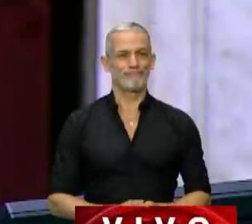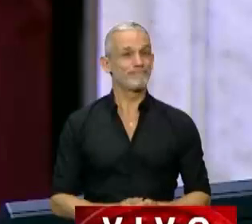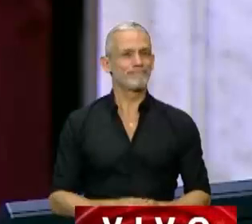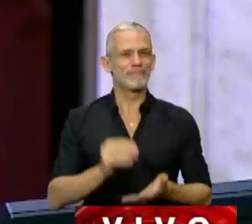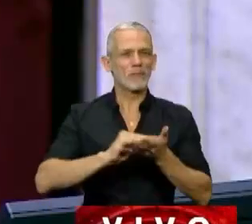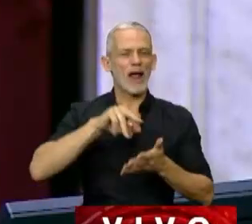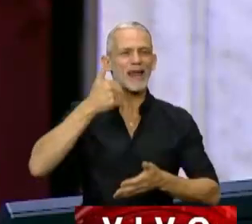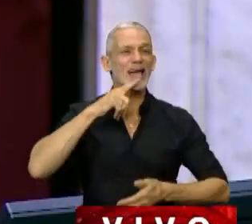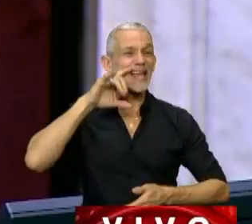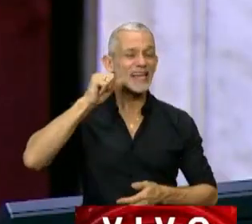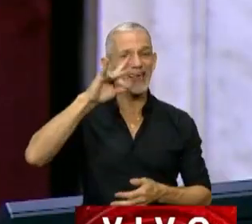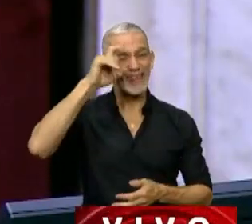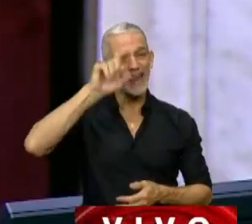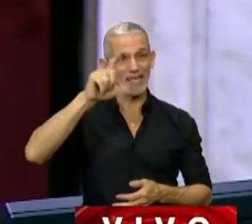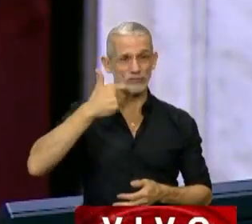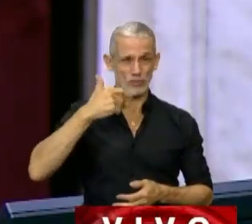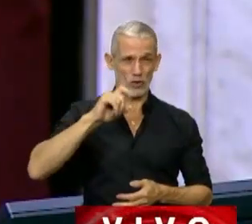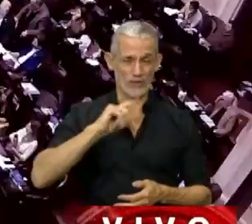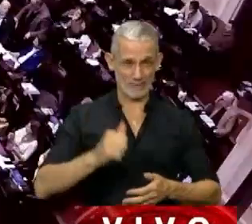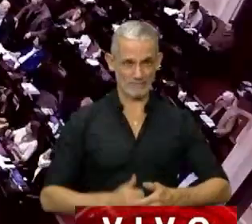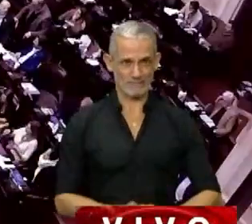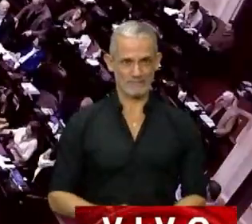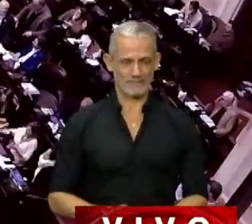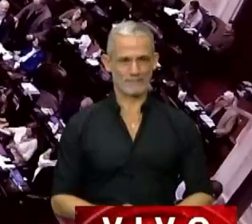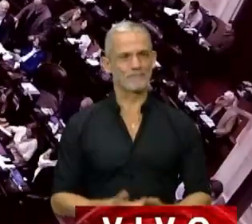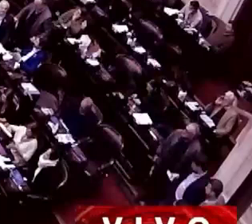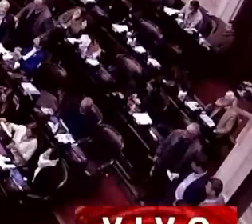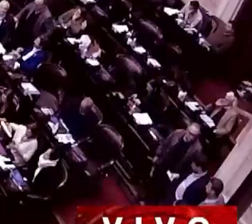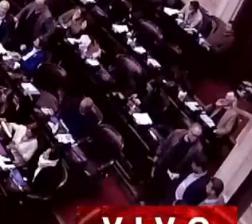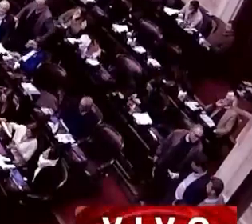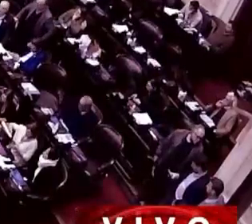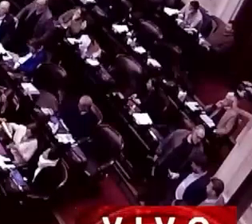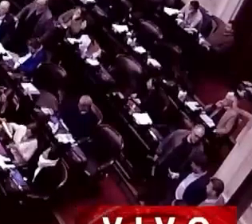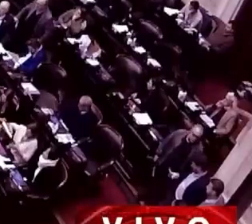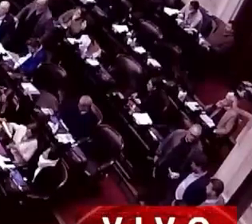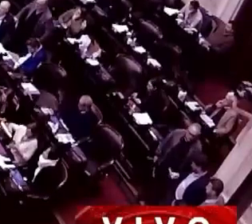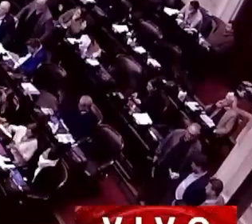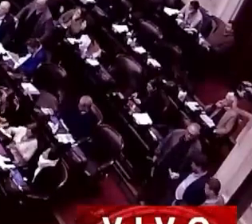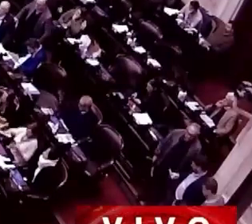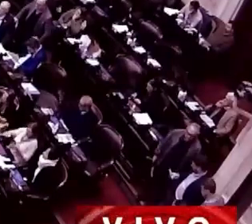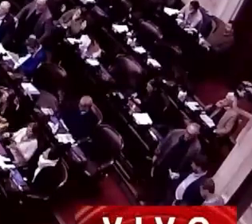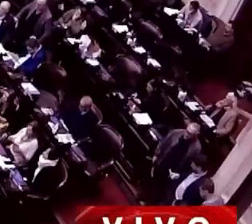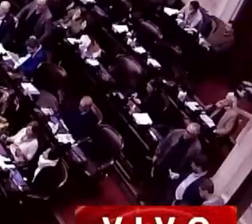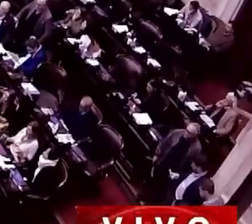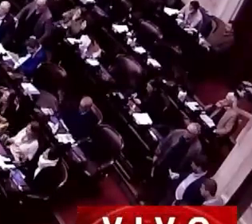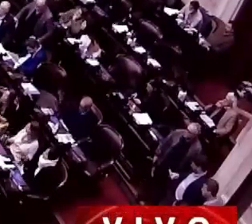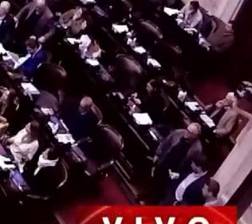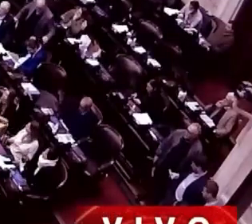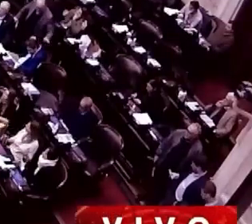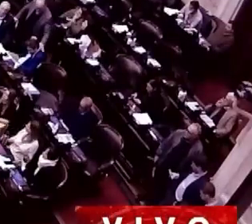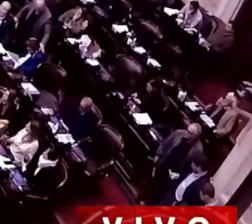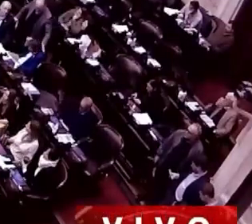diputada Natalia de la Sota tiene la palabra. Muchas gracias, presidente. Bueno, en primer lugar tengo